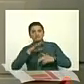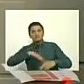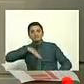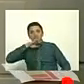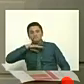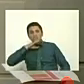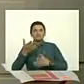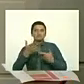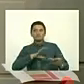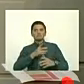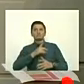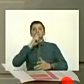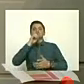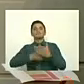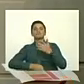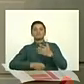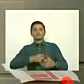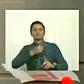renta